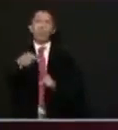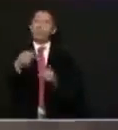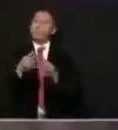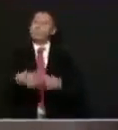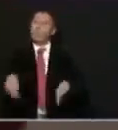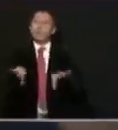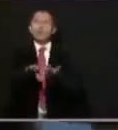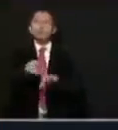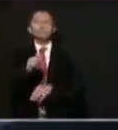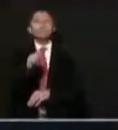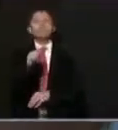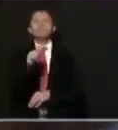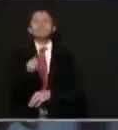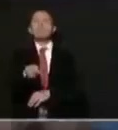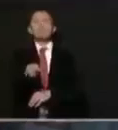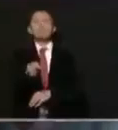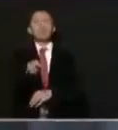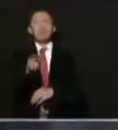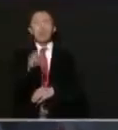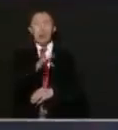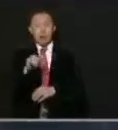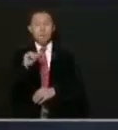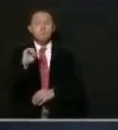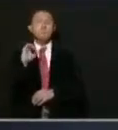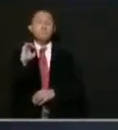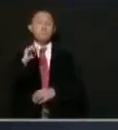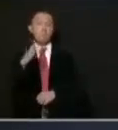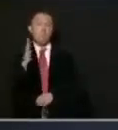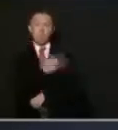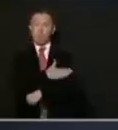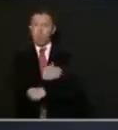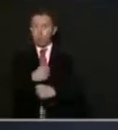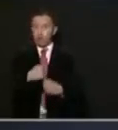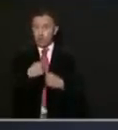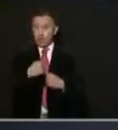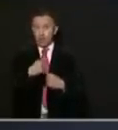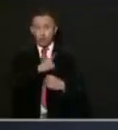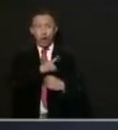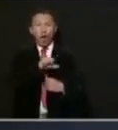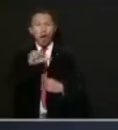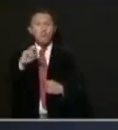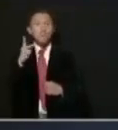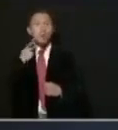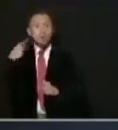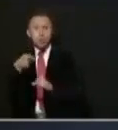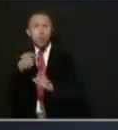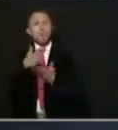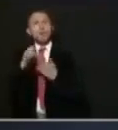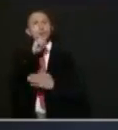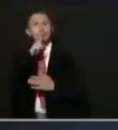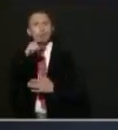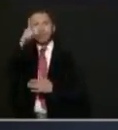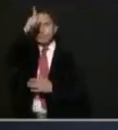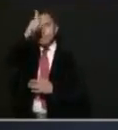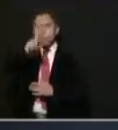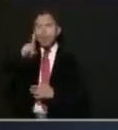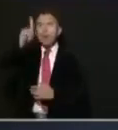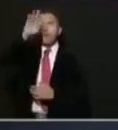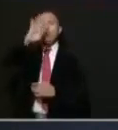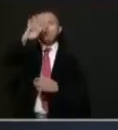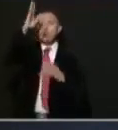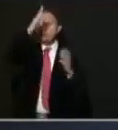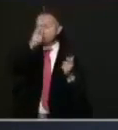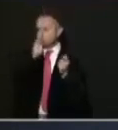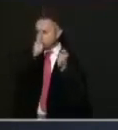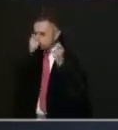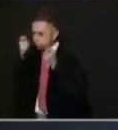del poder, pero no solamente es del poder político, es el poder espiritual. Es el poder moral. Son las riendas de la comunidad,